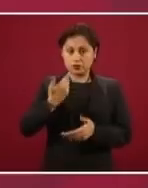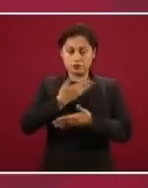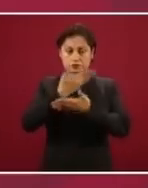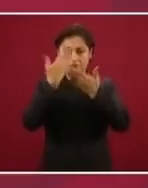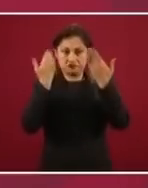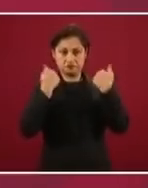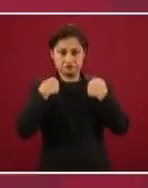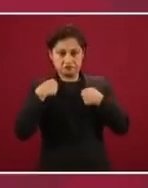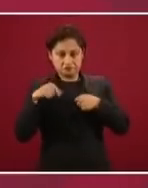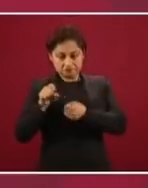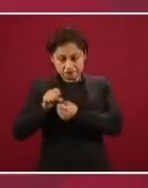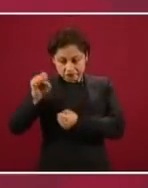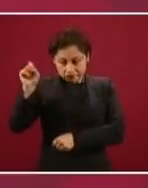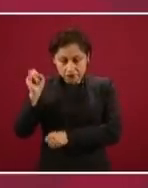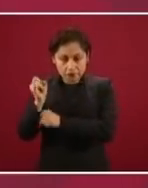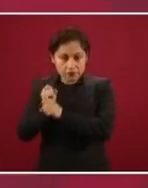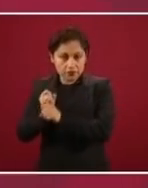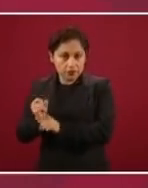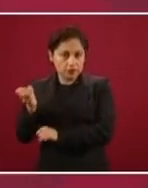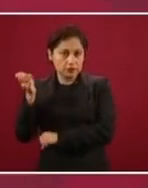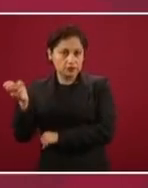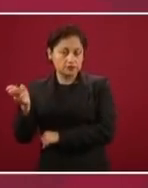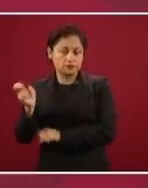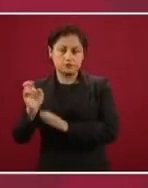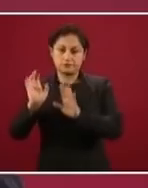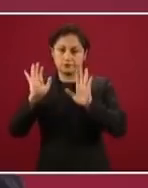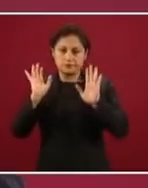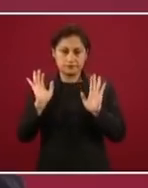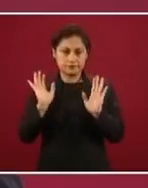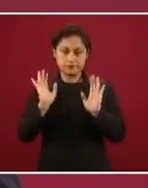investigación como lo sostuvo